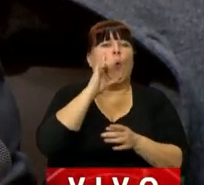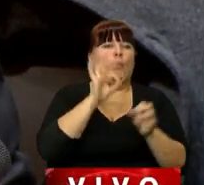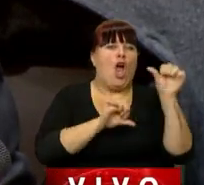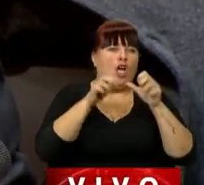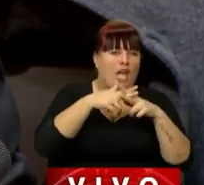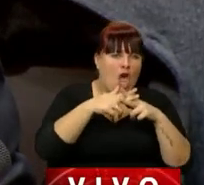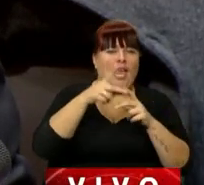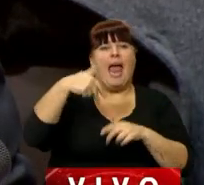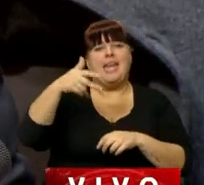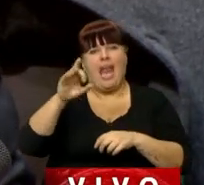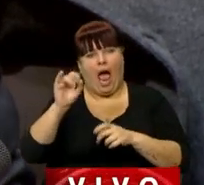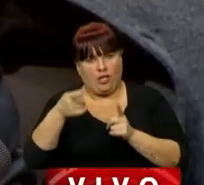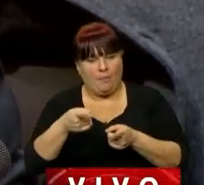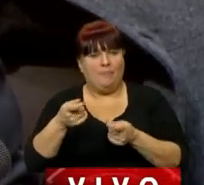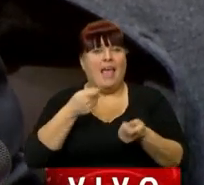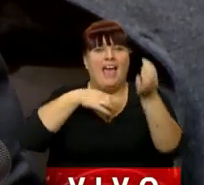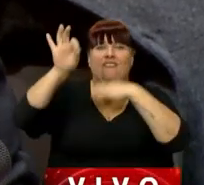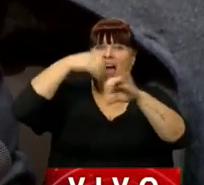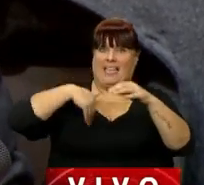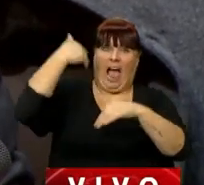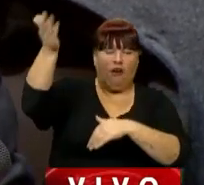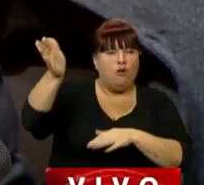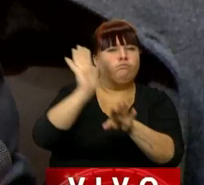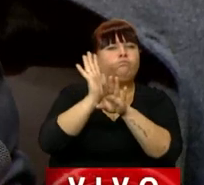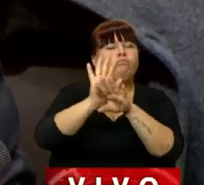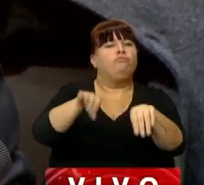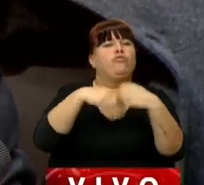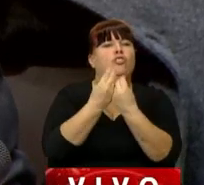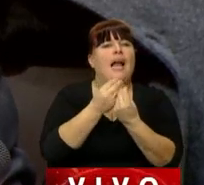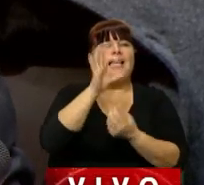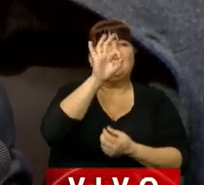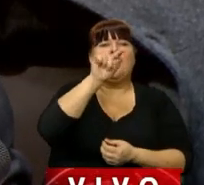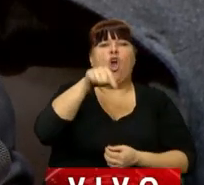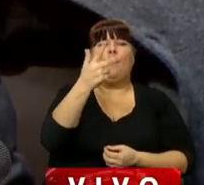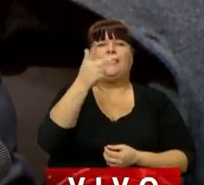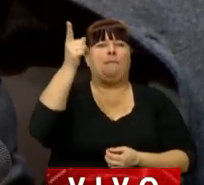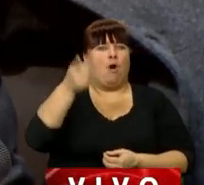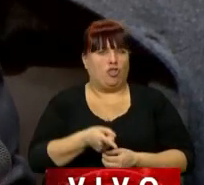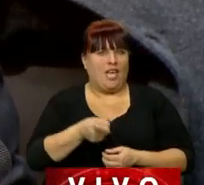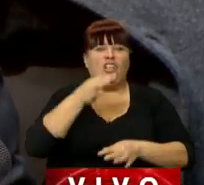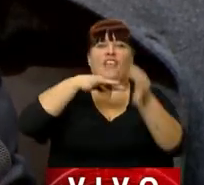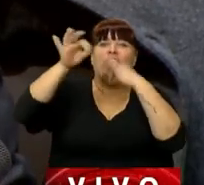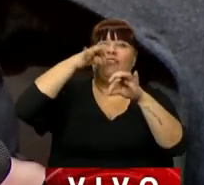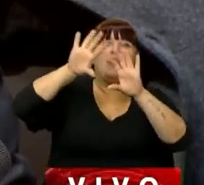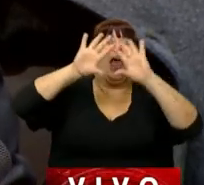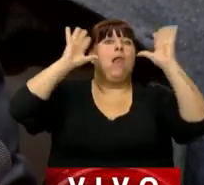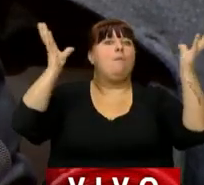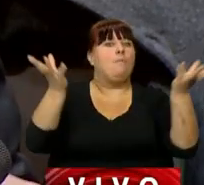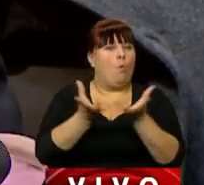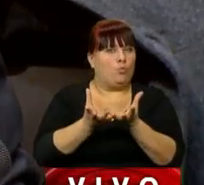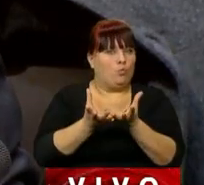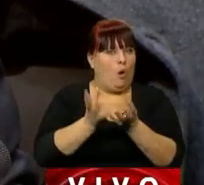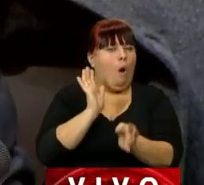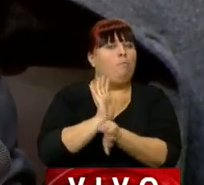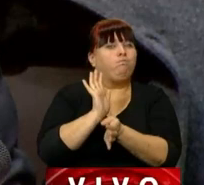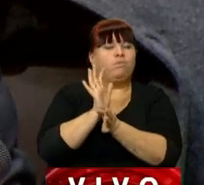y nanotecnología, las exportaciones totales de Argentina hoy representan el 0,3% de las exportaciones mundiales.